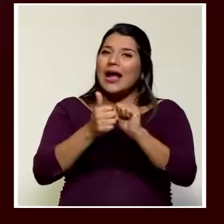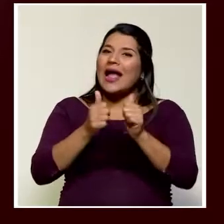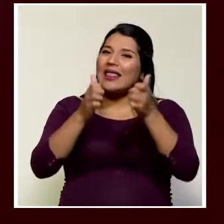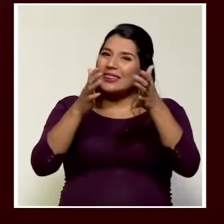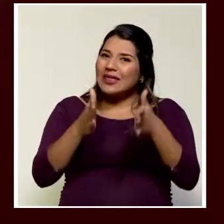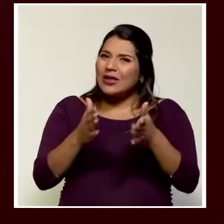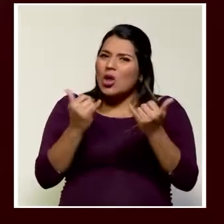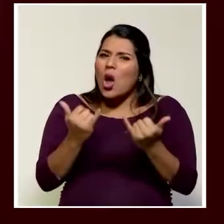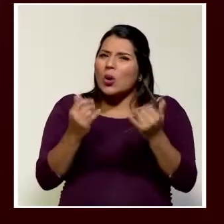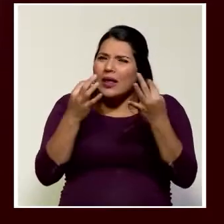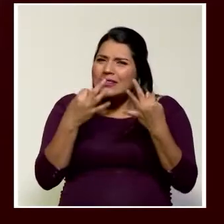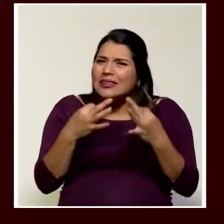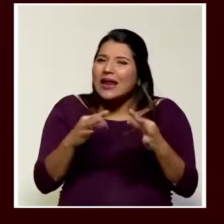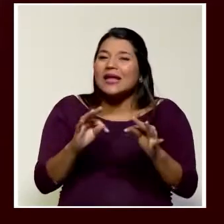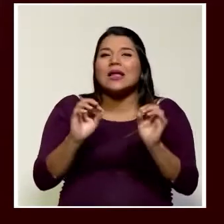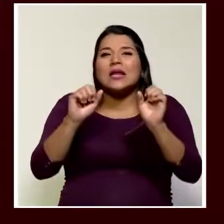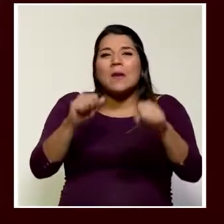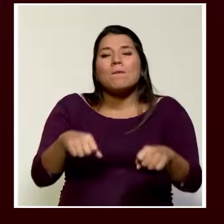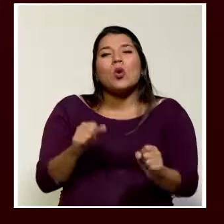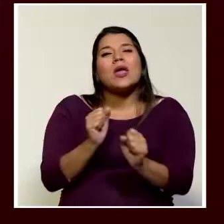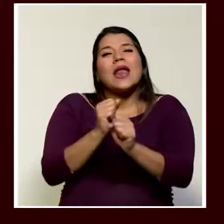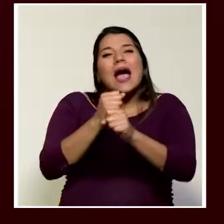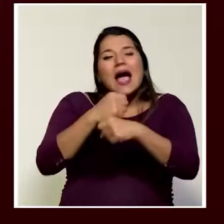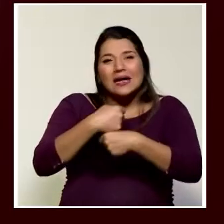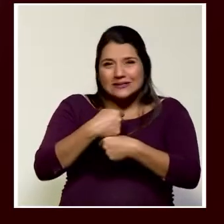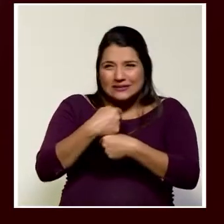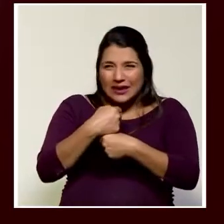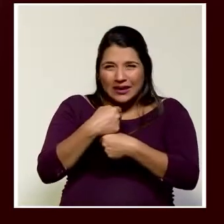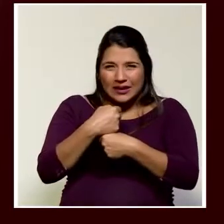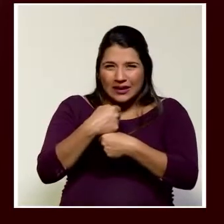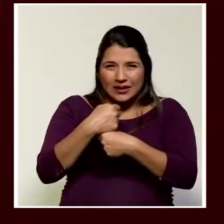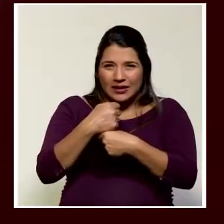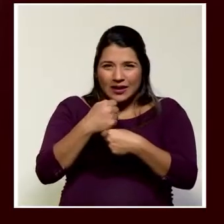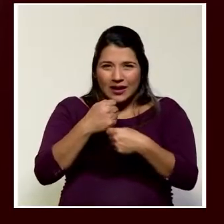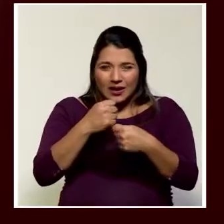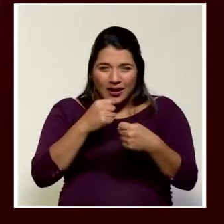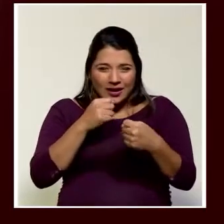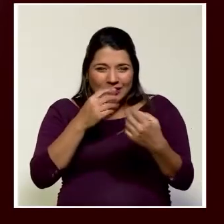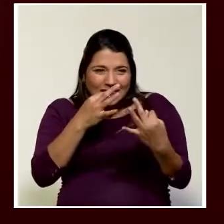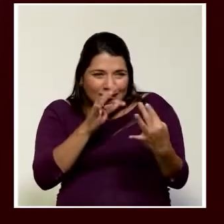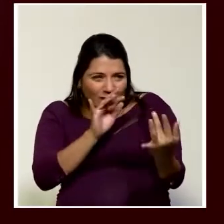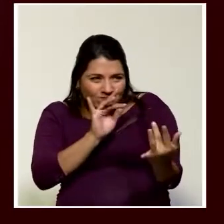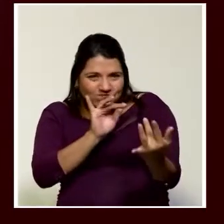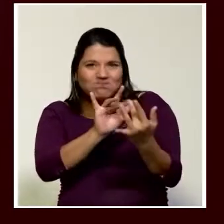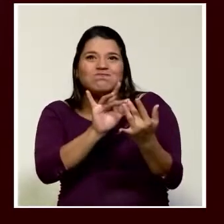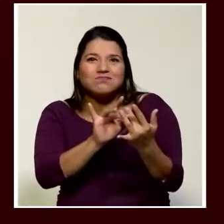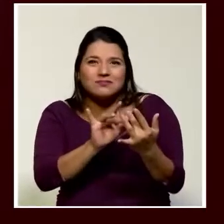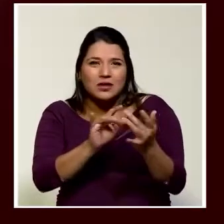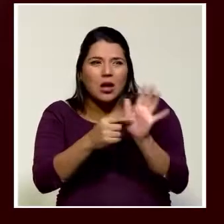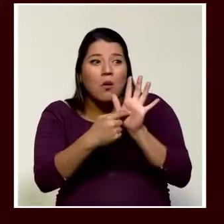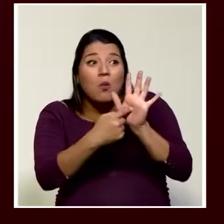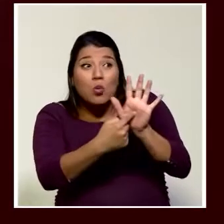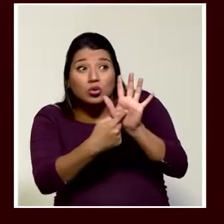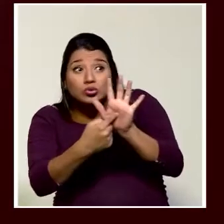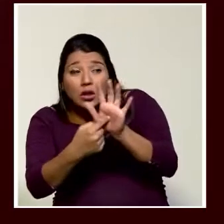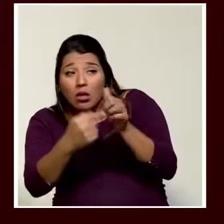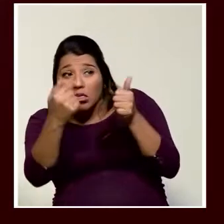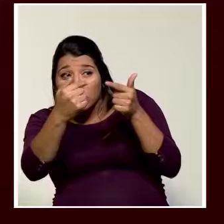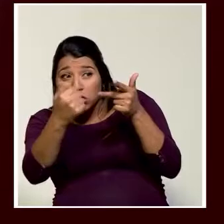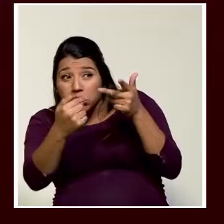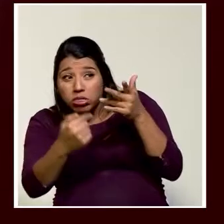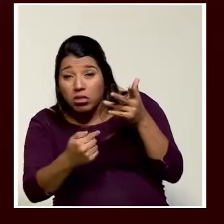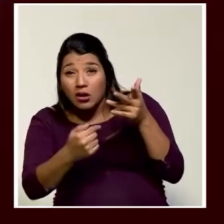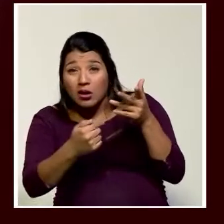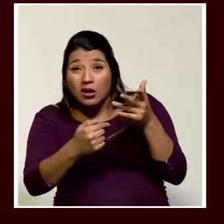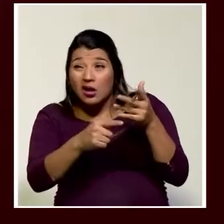están tratando de hacer blanco en alguna cuerda emocional que los vincule con